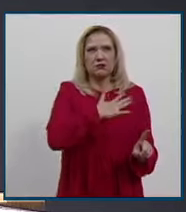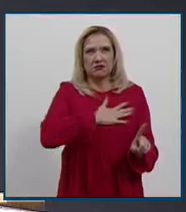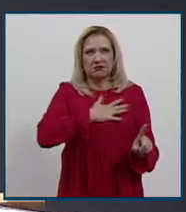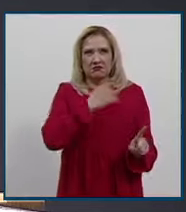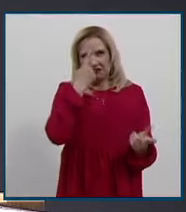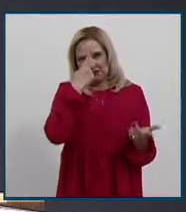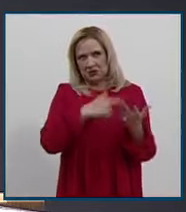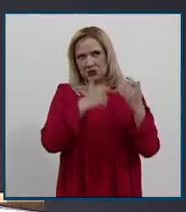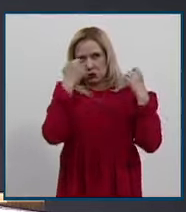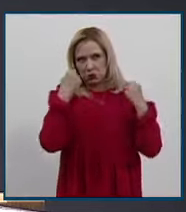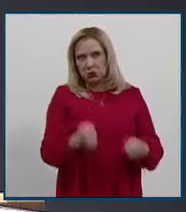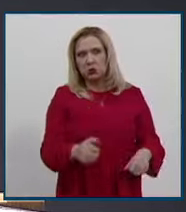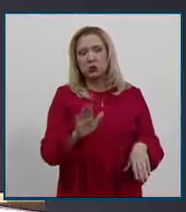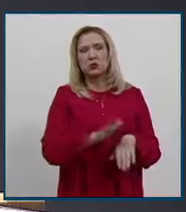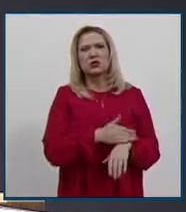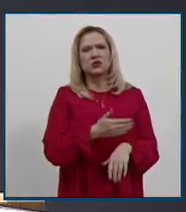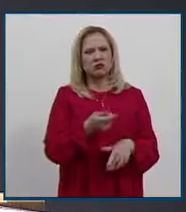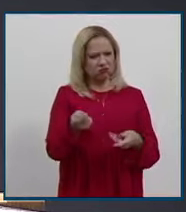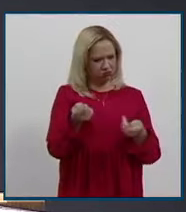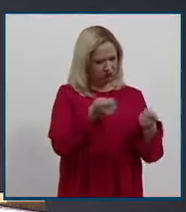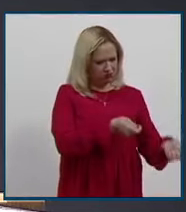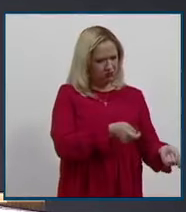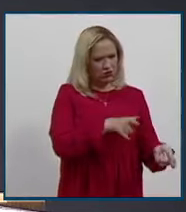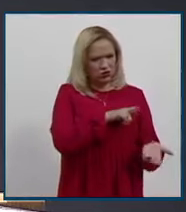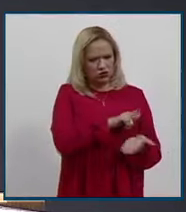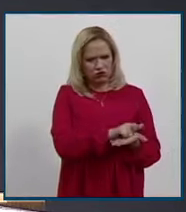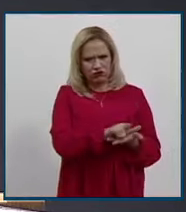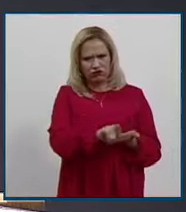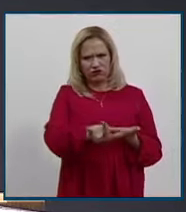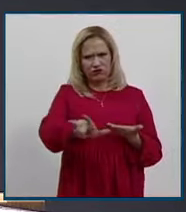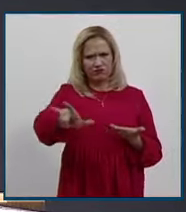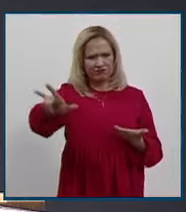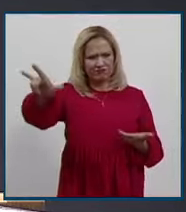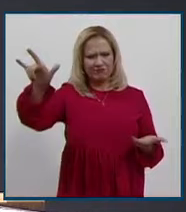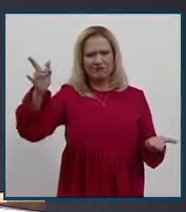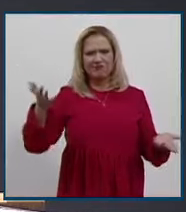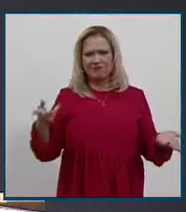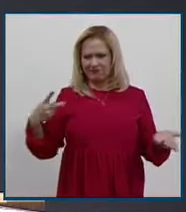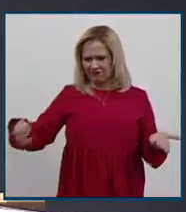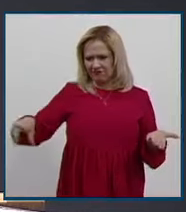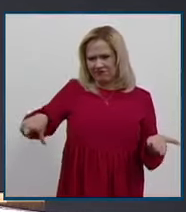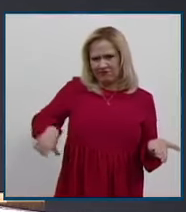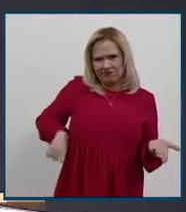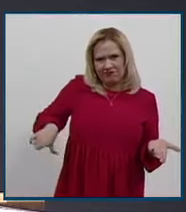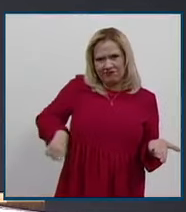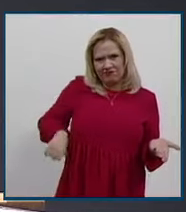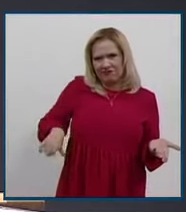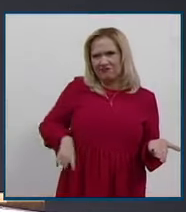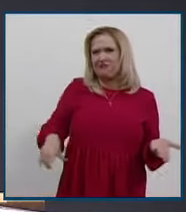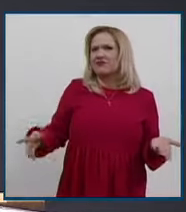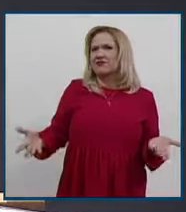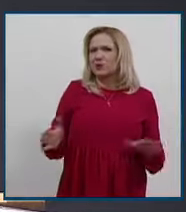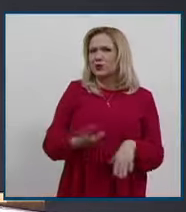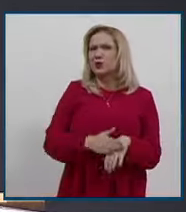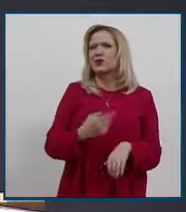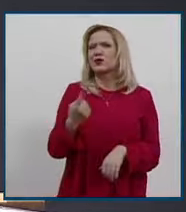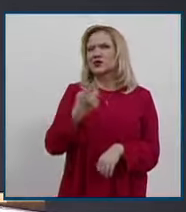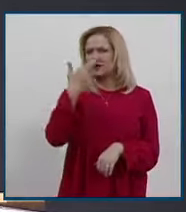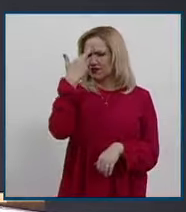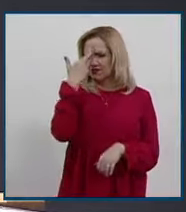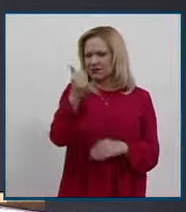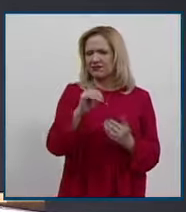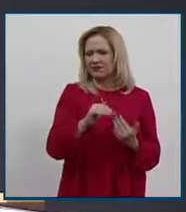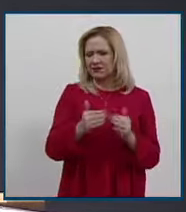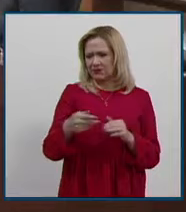desconocía si tenían o no una relación sentimental pero que lo relevante era la utilización de un